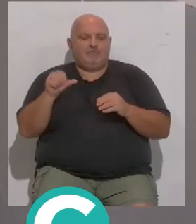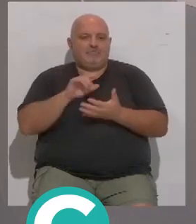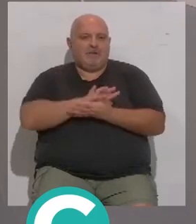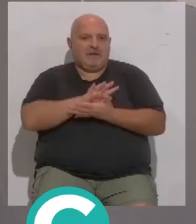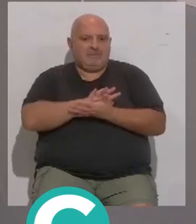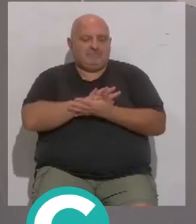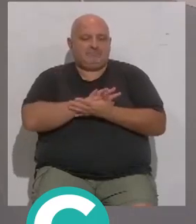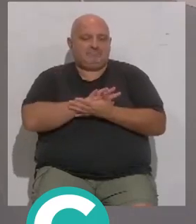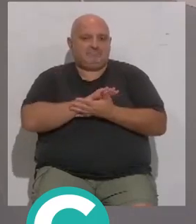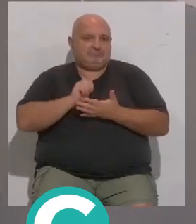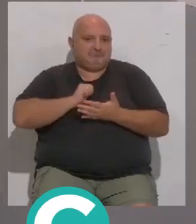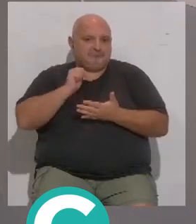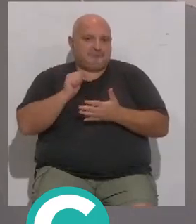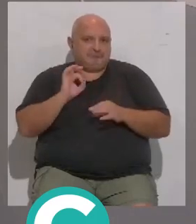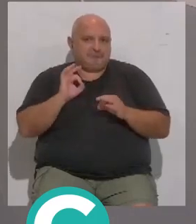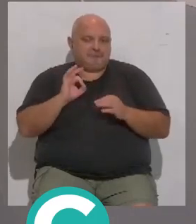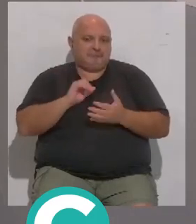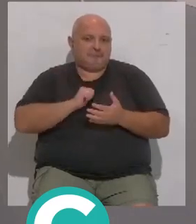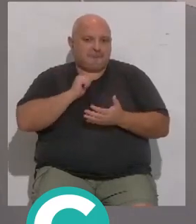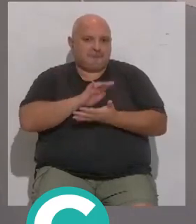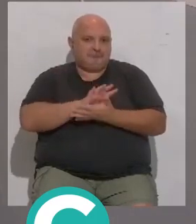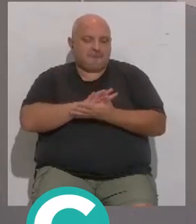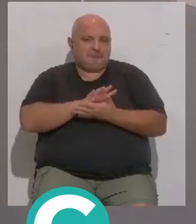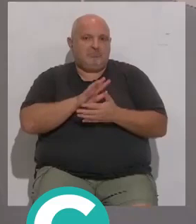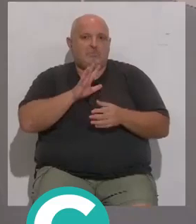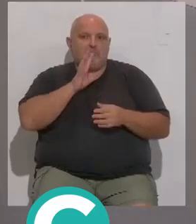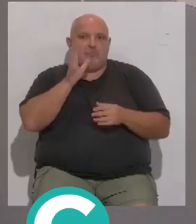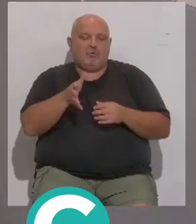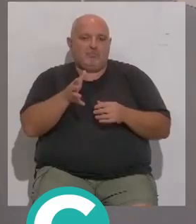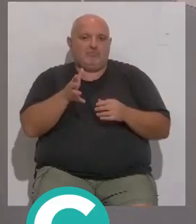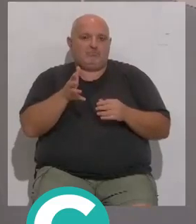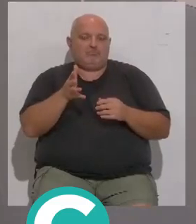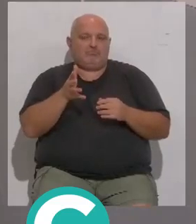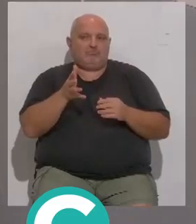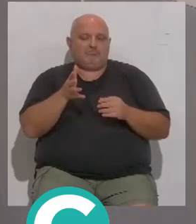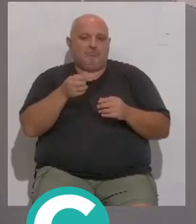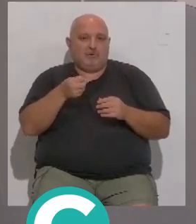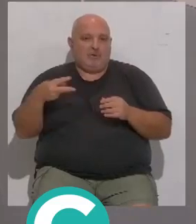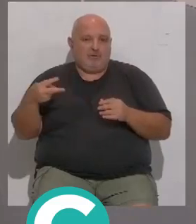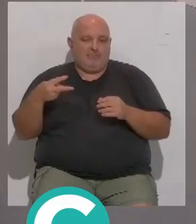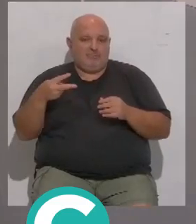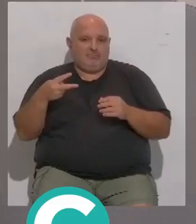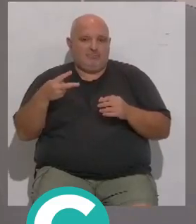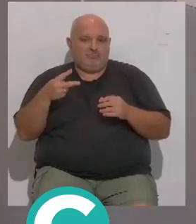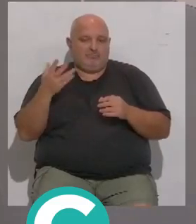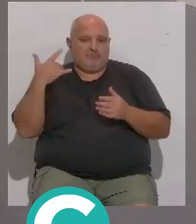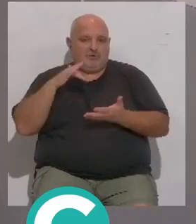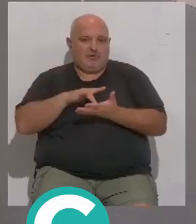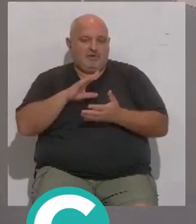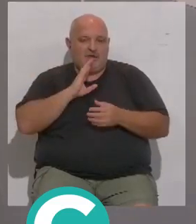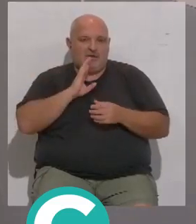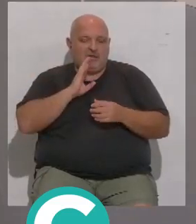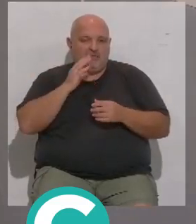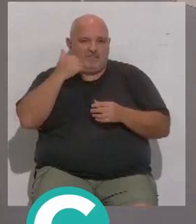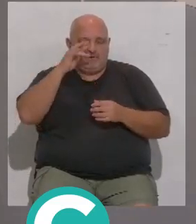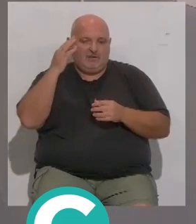tranquila, afortunadamente esa tranquilidad también viene dada por el resultado que sacaba el Cádiz el pasado fin